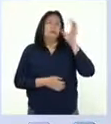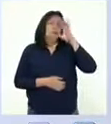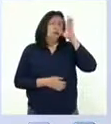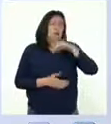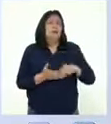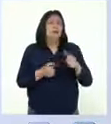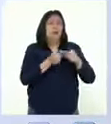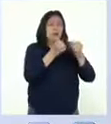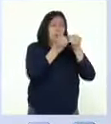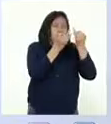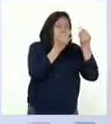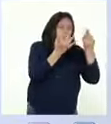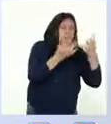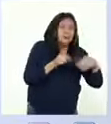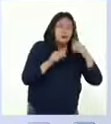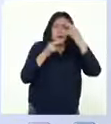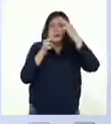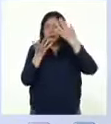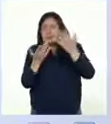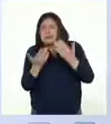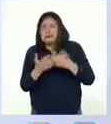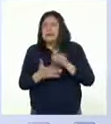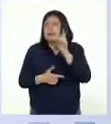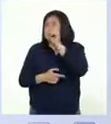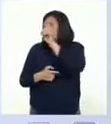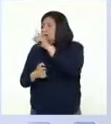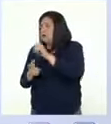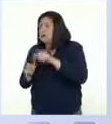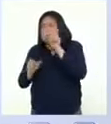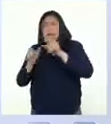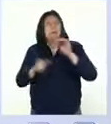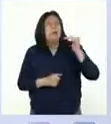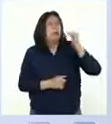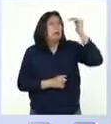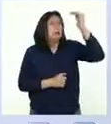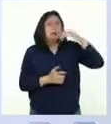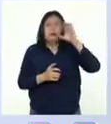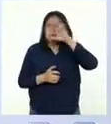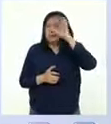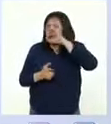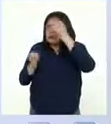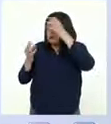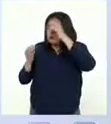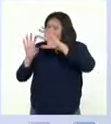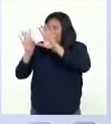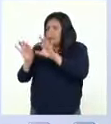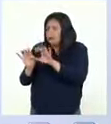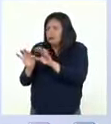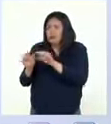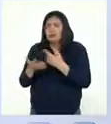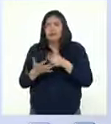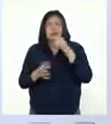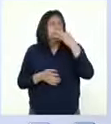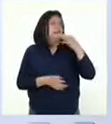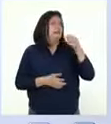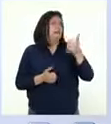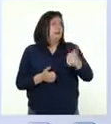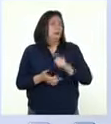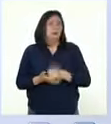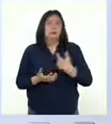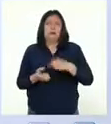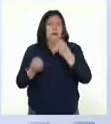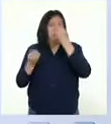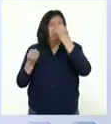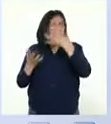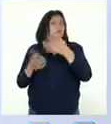Buscar estadísticas, noticias, preguntar a las personas mayores, buscar información en Internet, siempre con